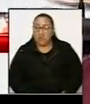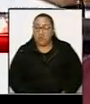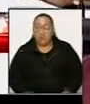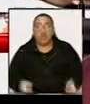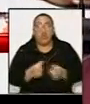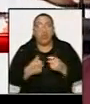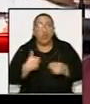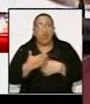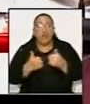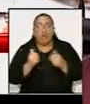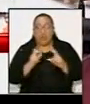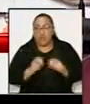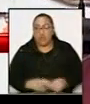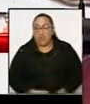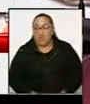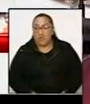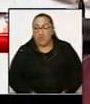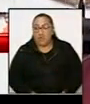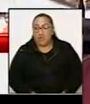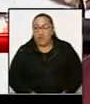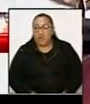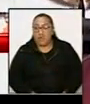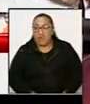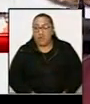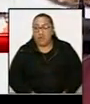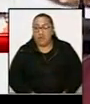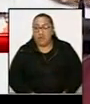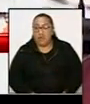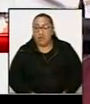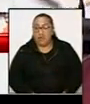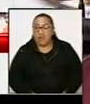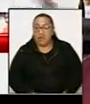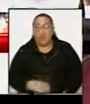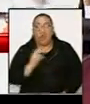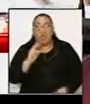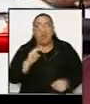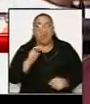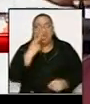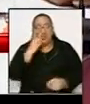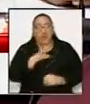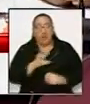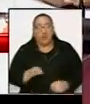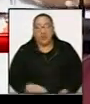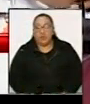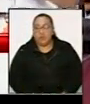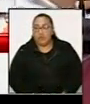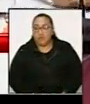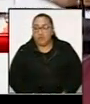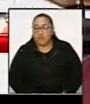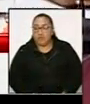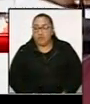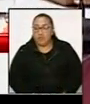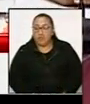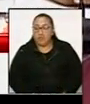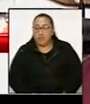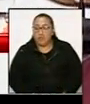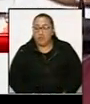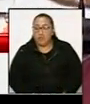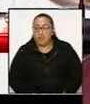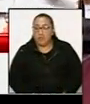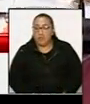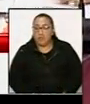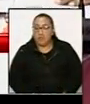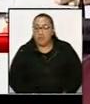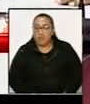con el tema y lamentablemente está ya en temas que no tiene nada que ver el presidente en primer lugar